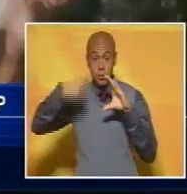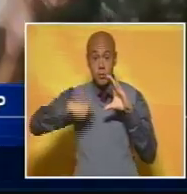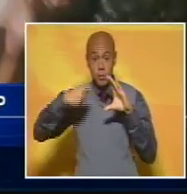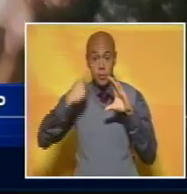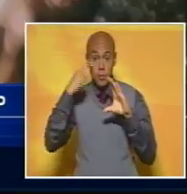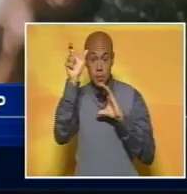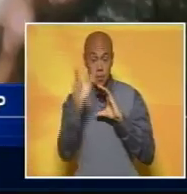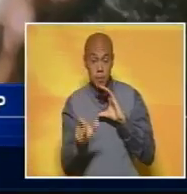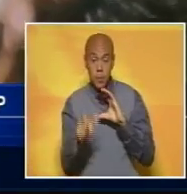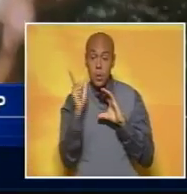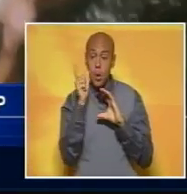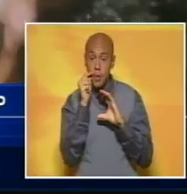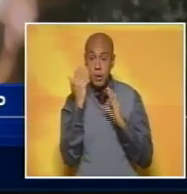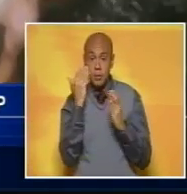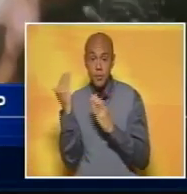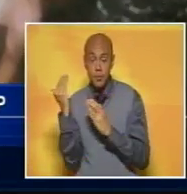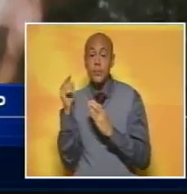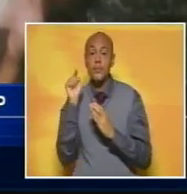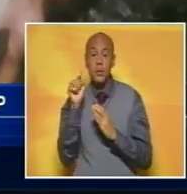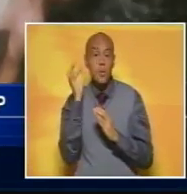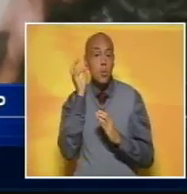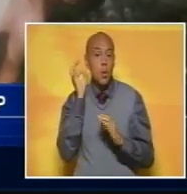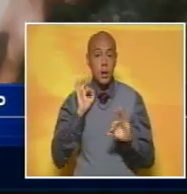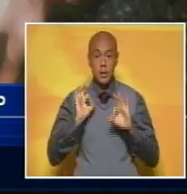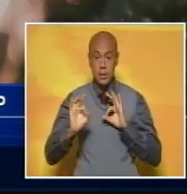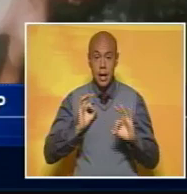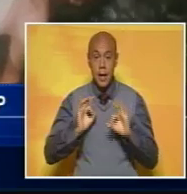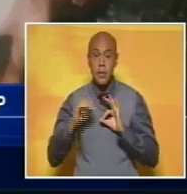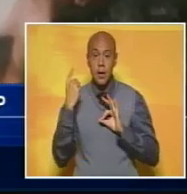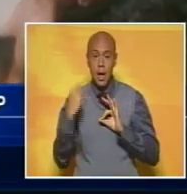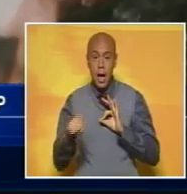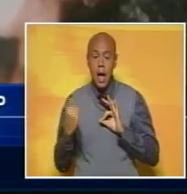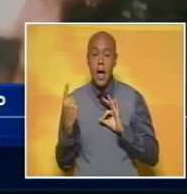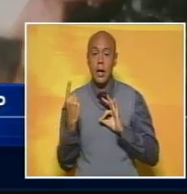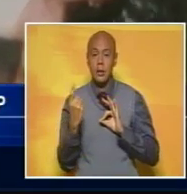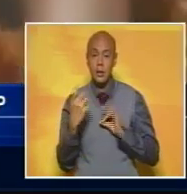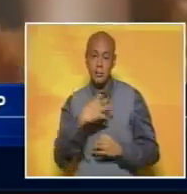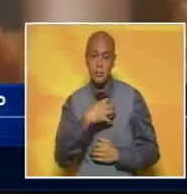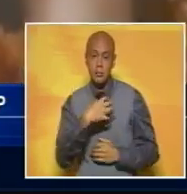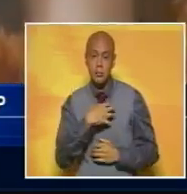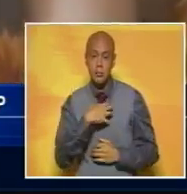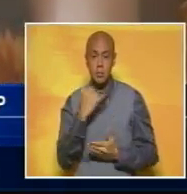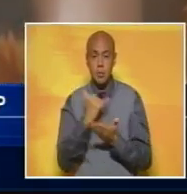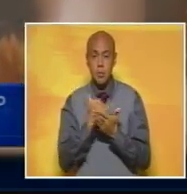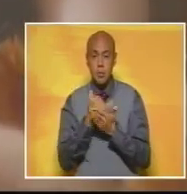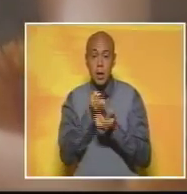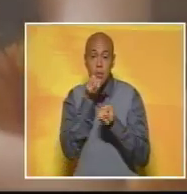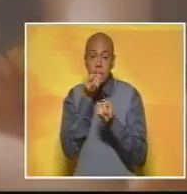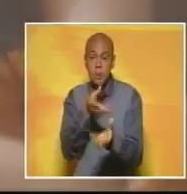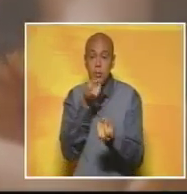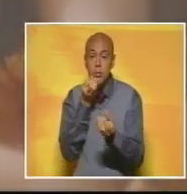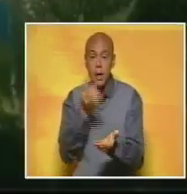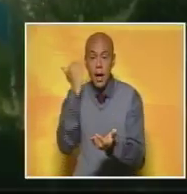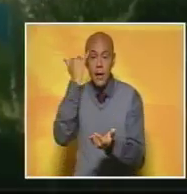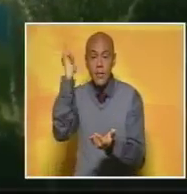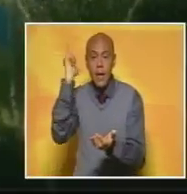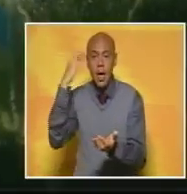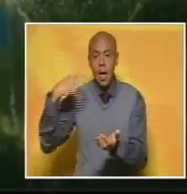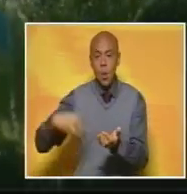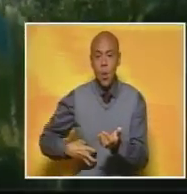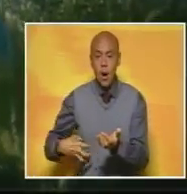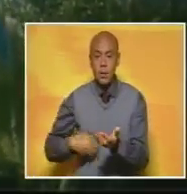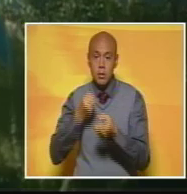por Alar Ferguson, Camila vuelve a servirse de elementos líricos y románticos para transmitir una idea de cuento de